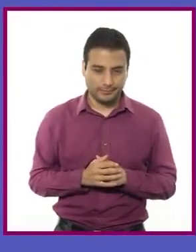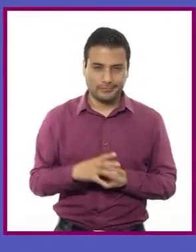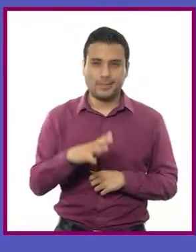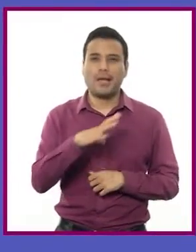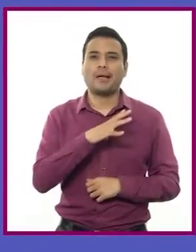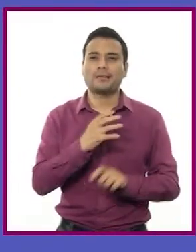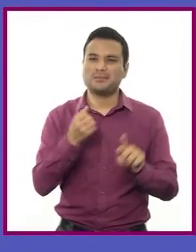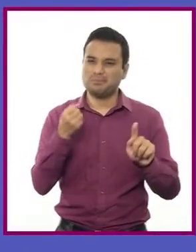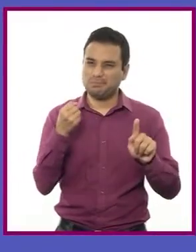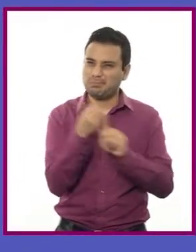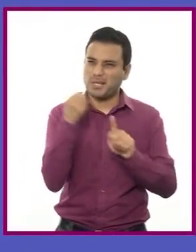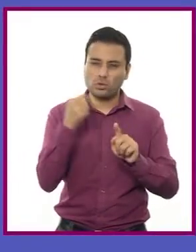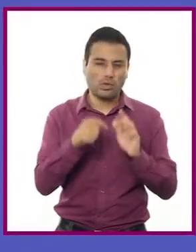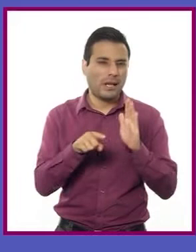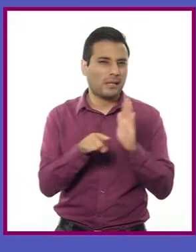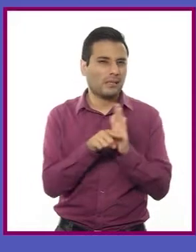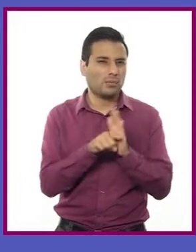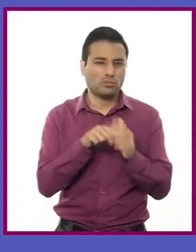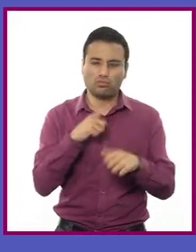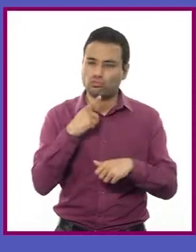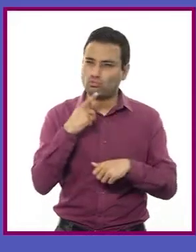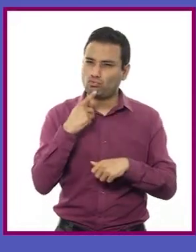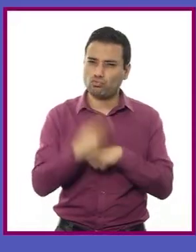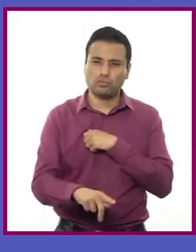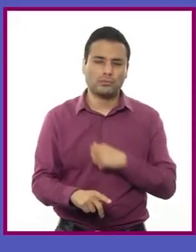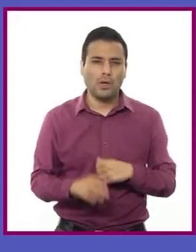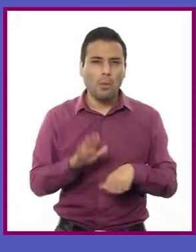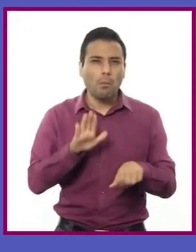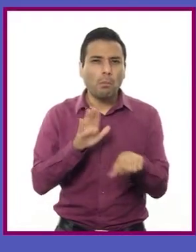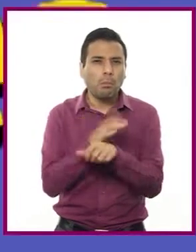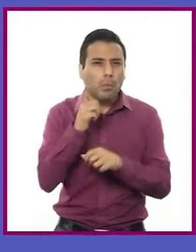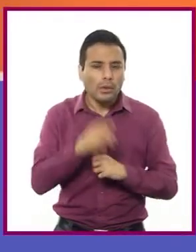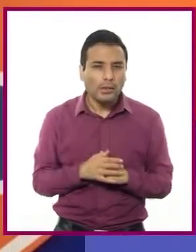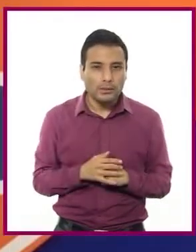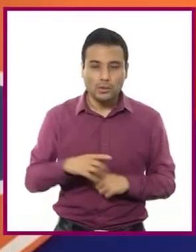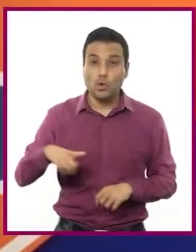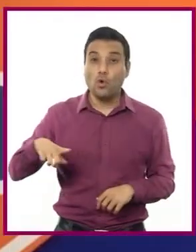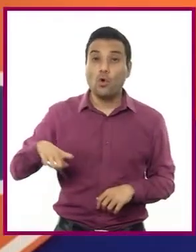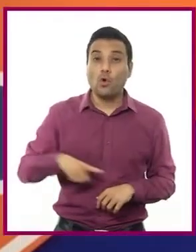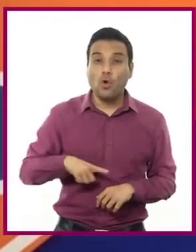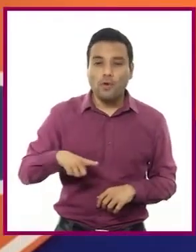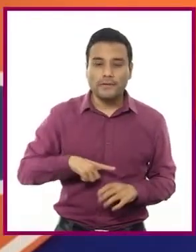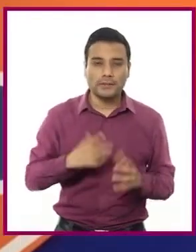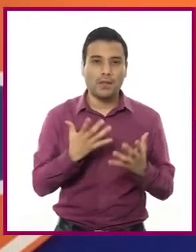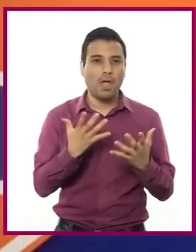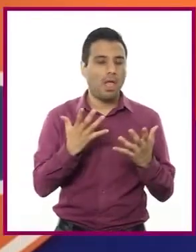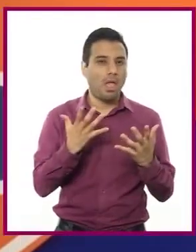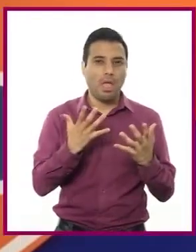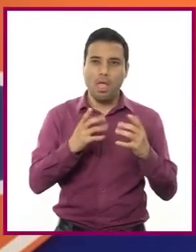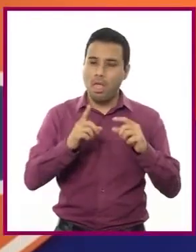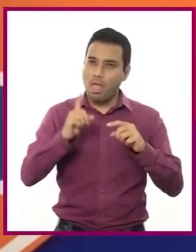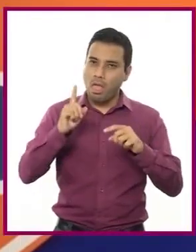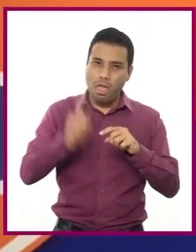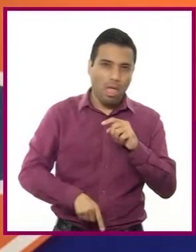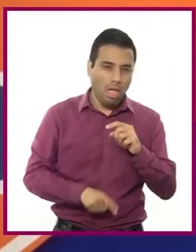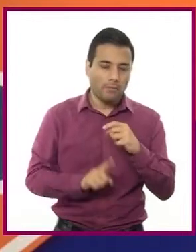perjudiciales. Estos se dejan sentir cuando los gobiernos parecen rebasados